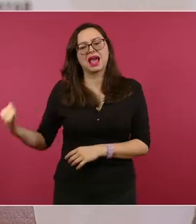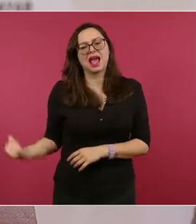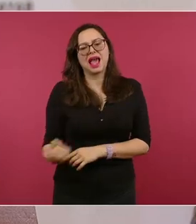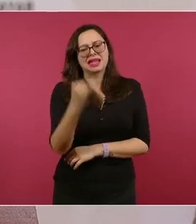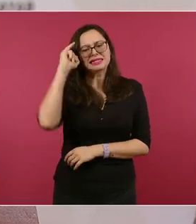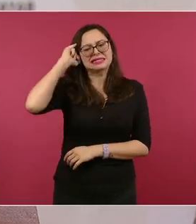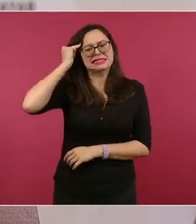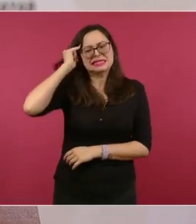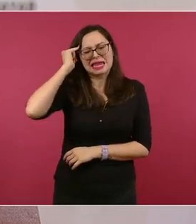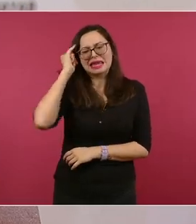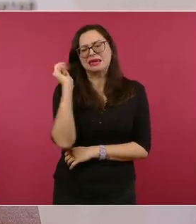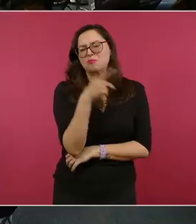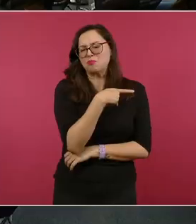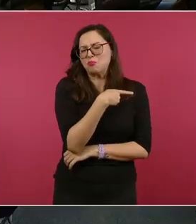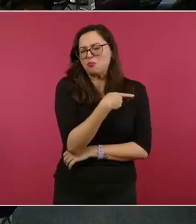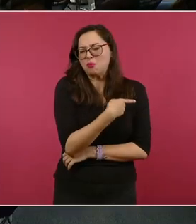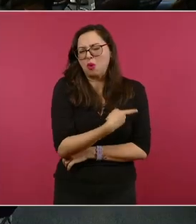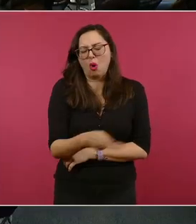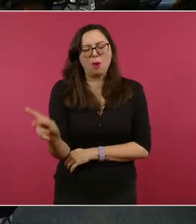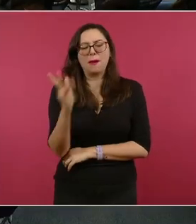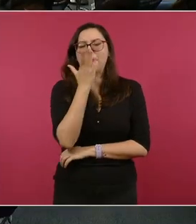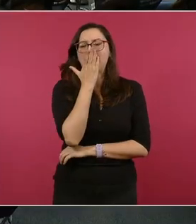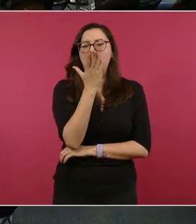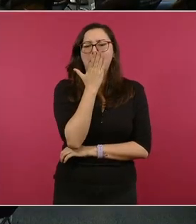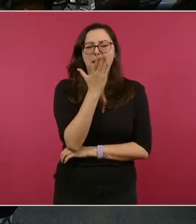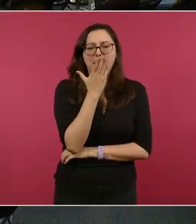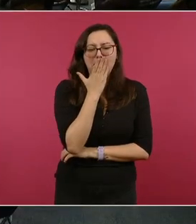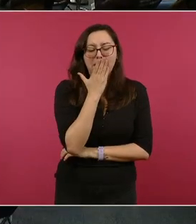más pobres de Sonora.